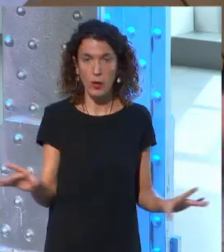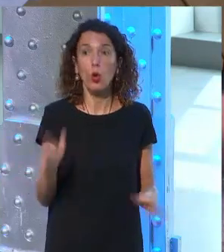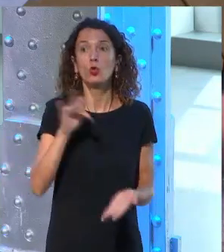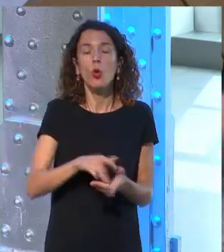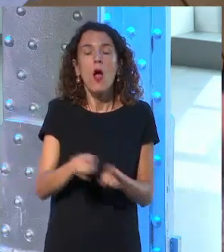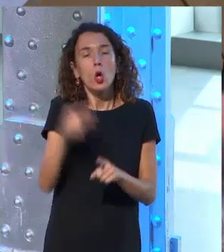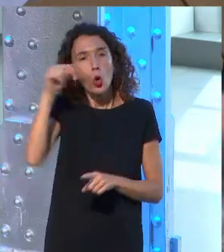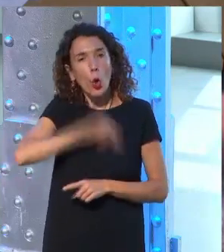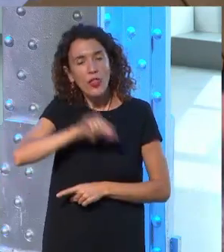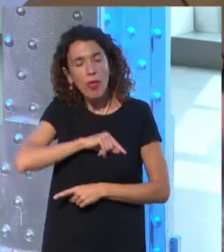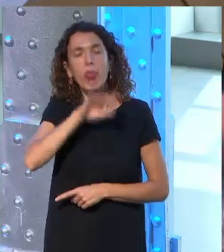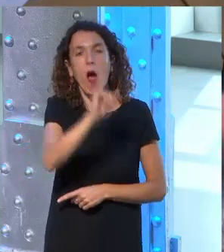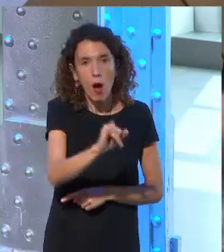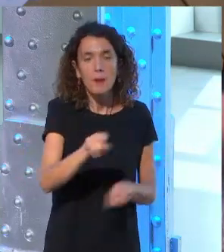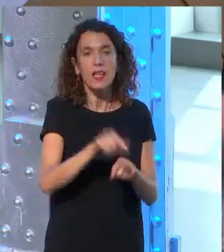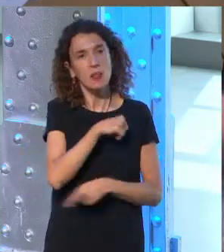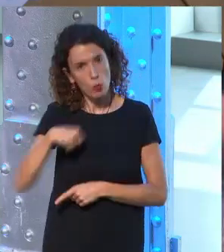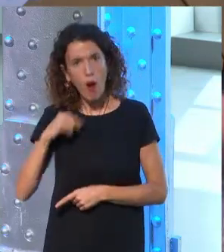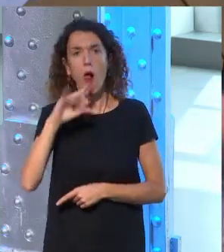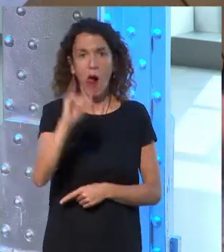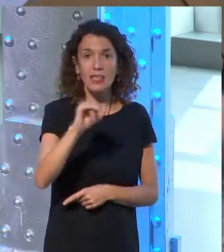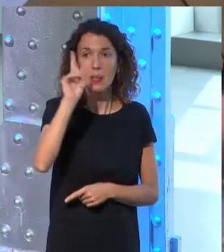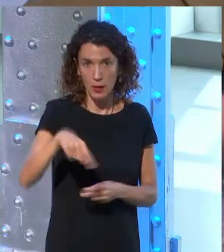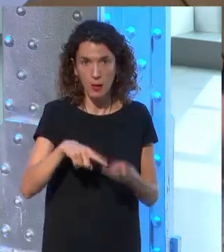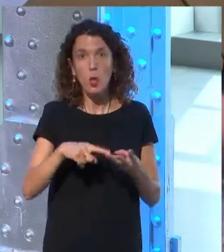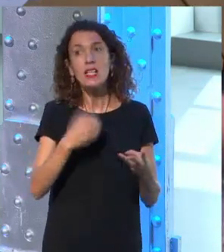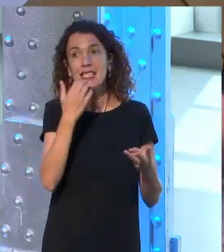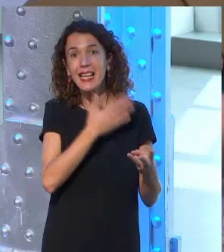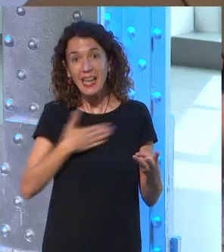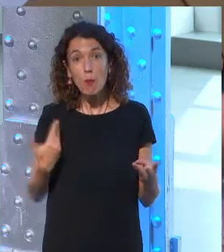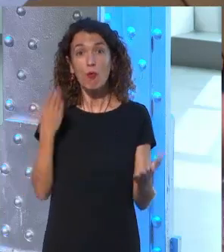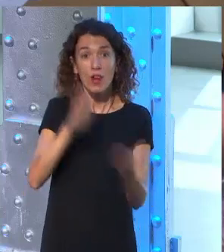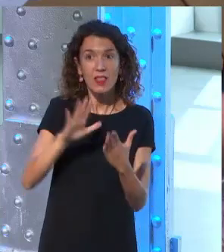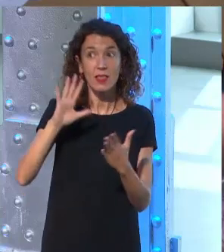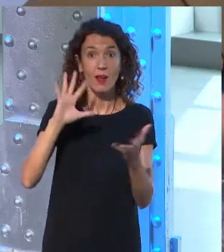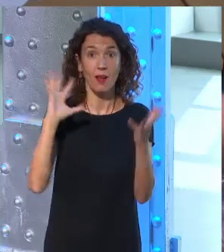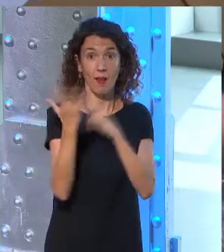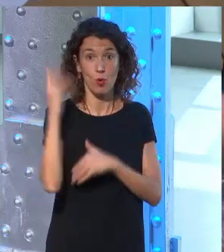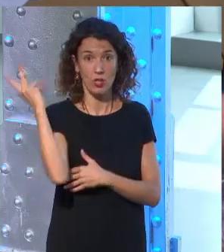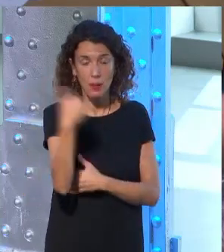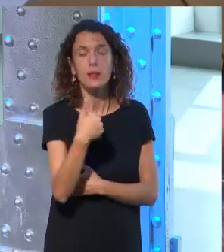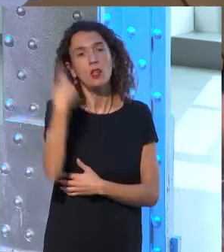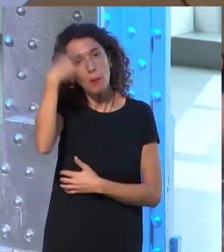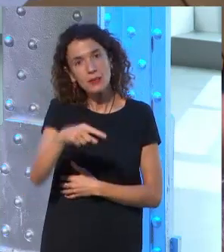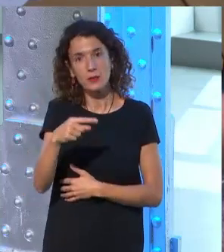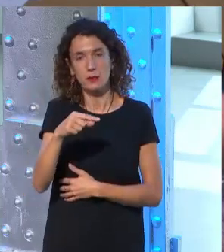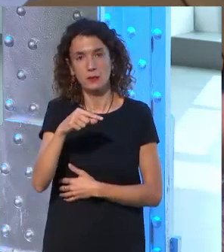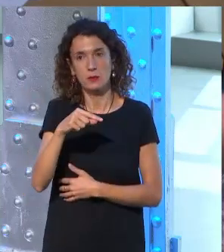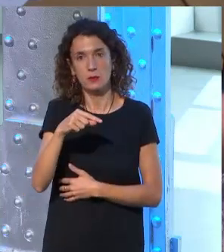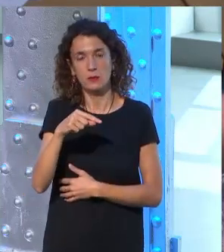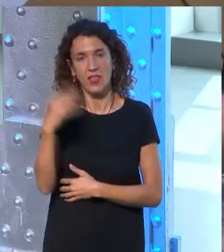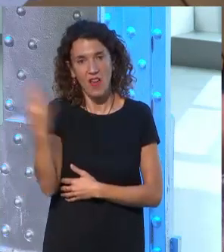hay mucho de conciencia, hay mucho de individual, pero también, si queremos hacer frente a esta cuestión, tenemos que ser conscientes de